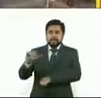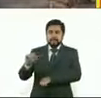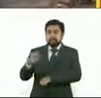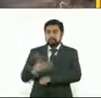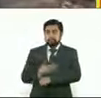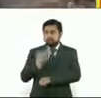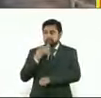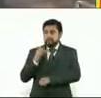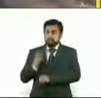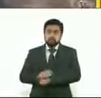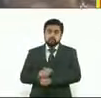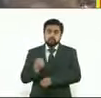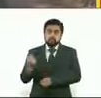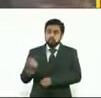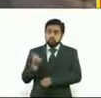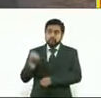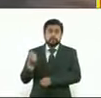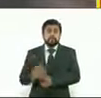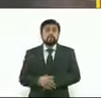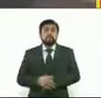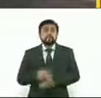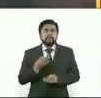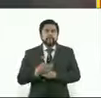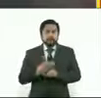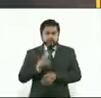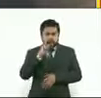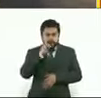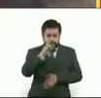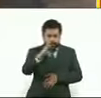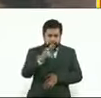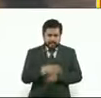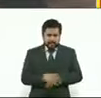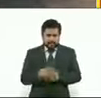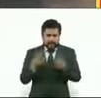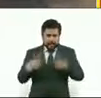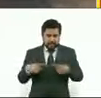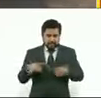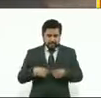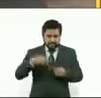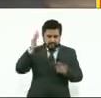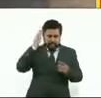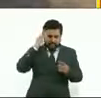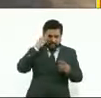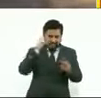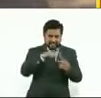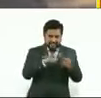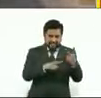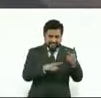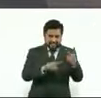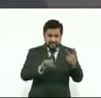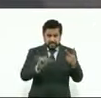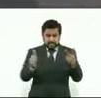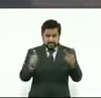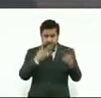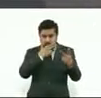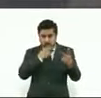está el recorrido de los punteros y el africano que está al acecho,